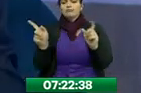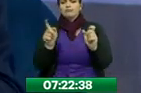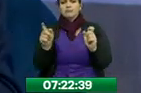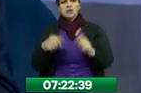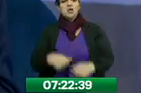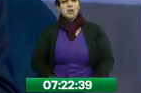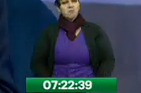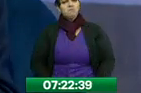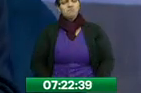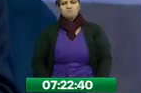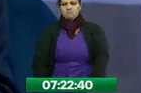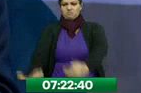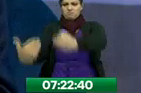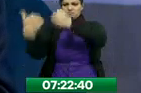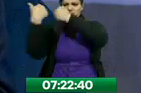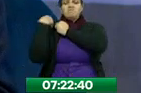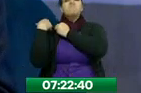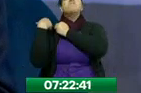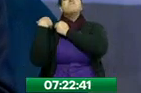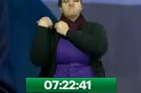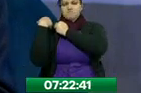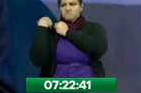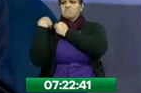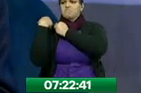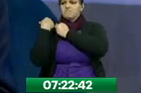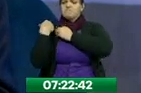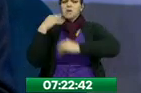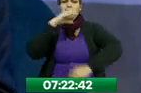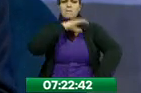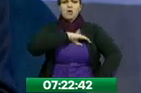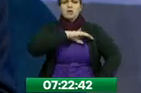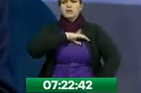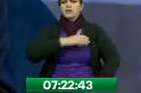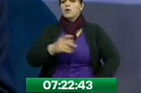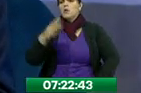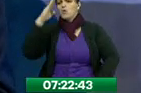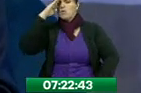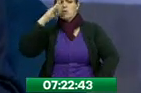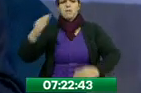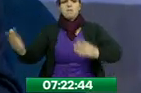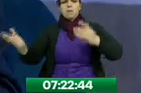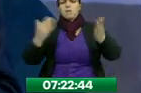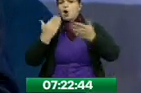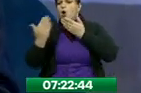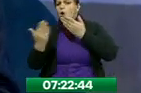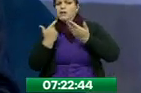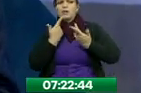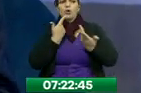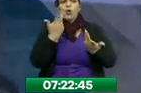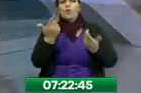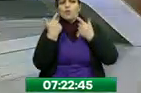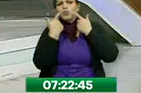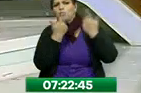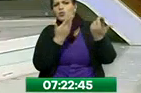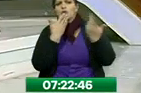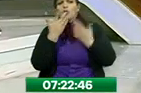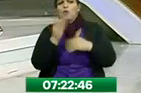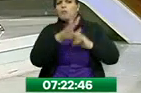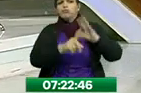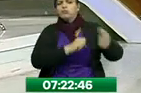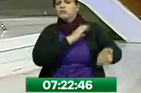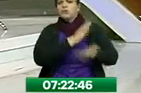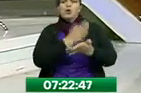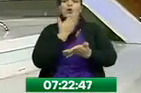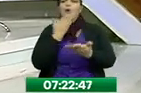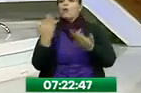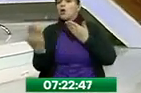ha logrado bajar a cero el número de homicidios en El Salvador. Pero sí es cuestión de reformas a la ley, el